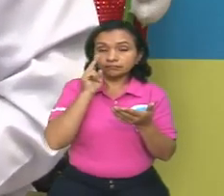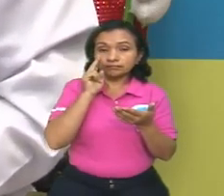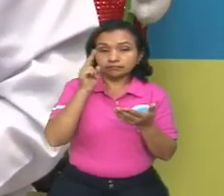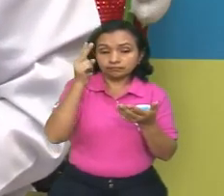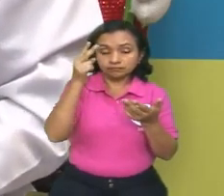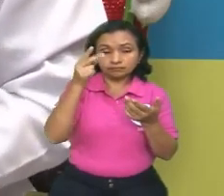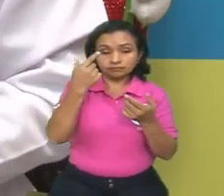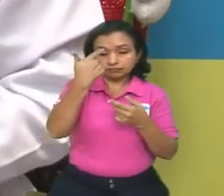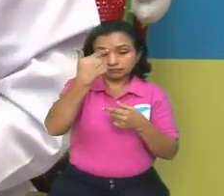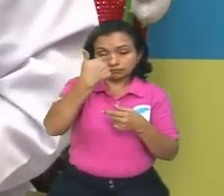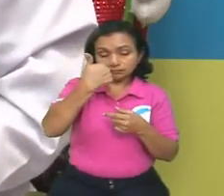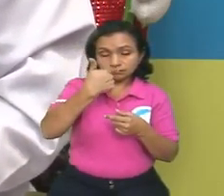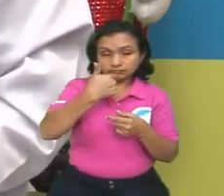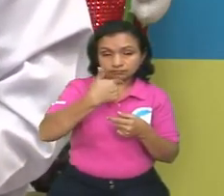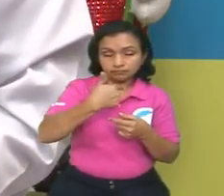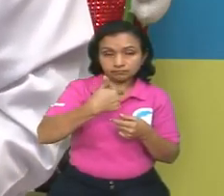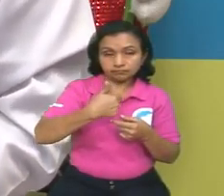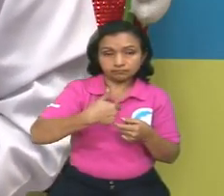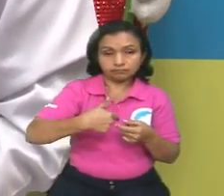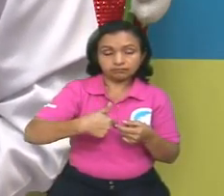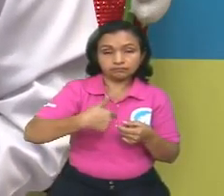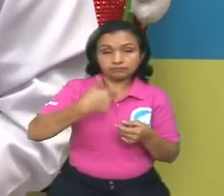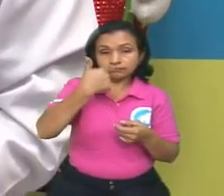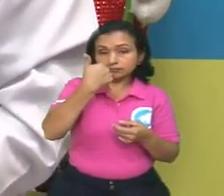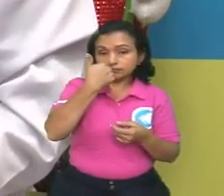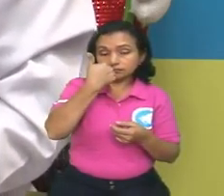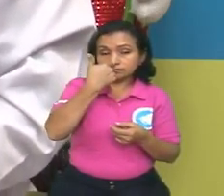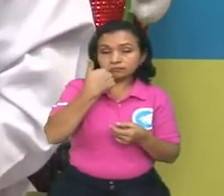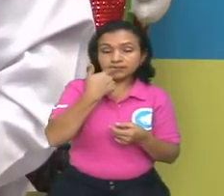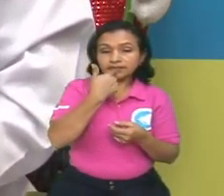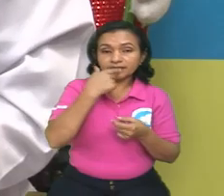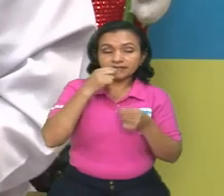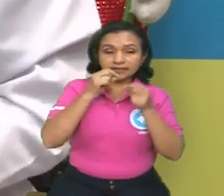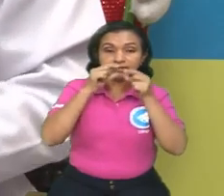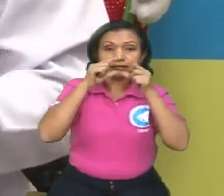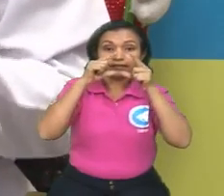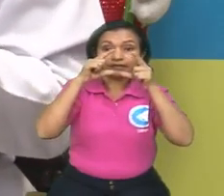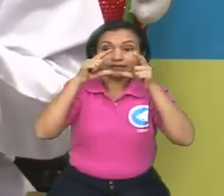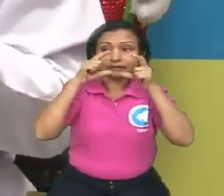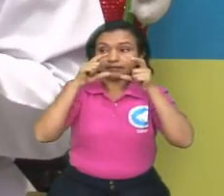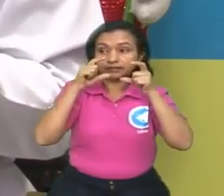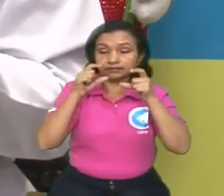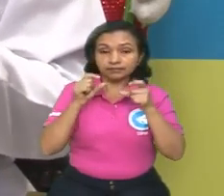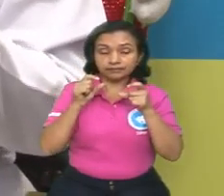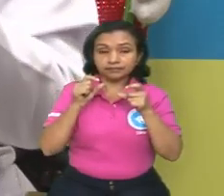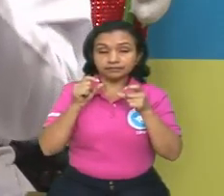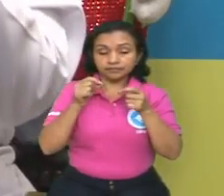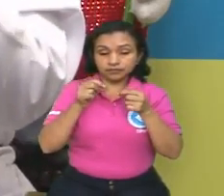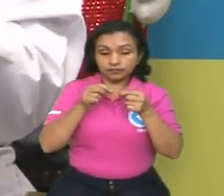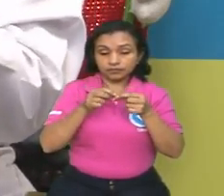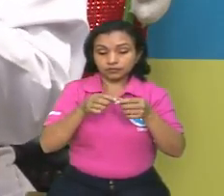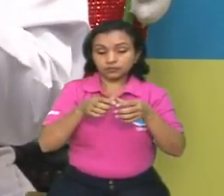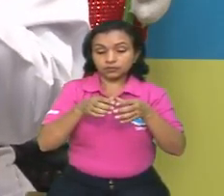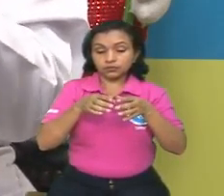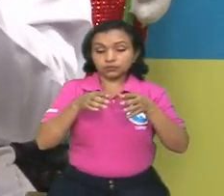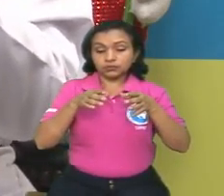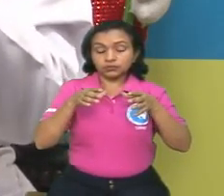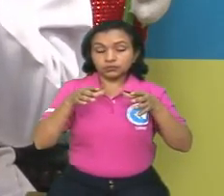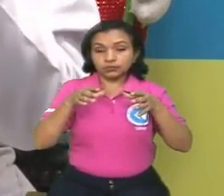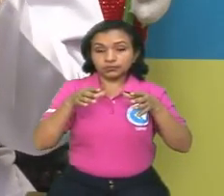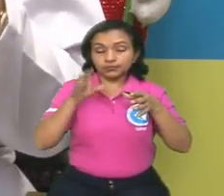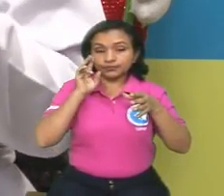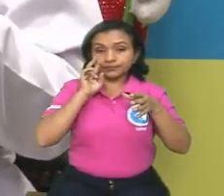esta camarita, con una lupa me ven como que me vean la nariz y los dientes grandotes. Entonces nosotros vemos así el cuello, lo vemos con una lupa y lo